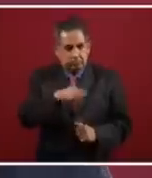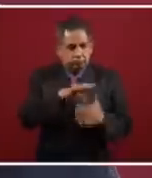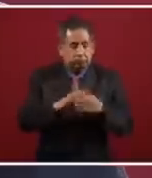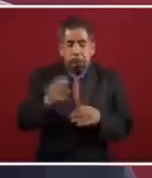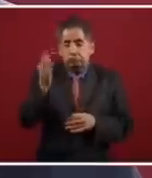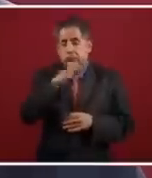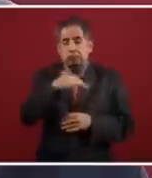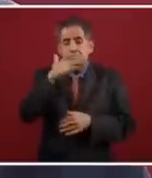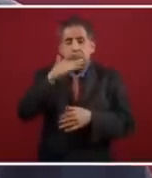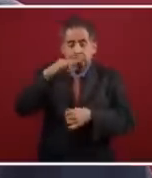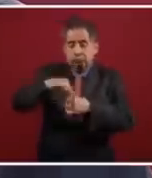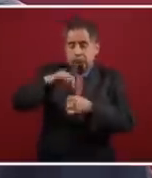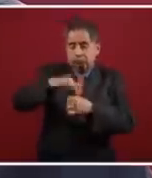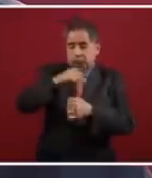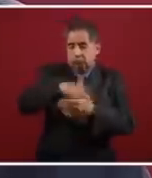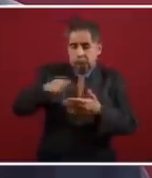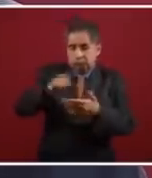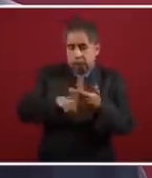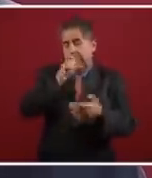fraude electoral.